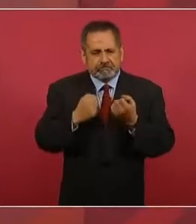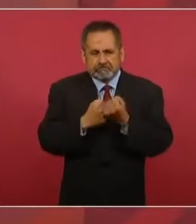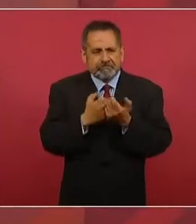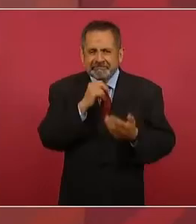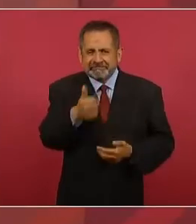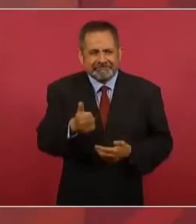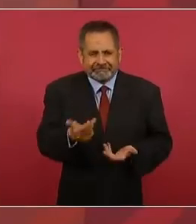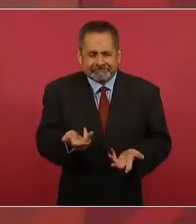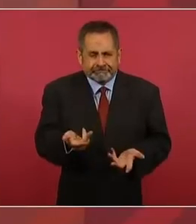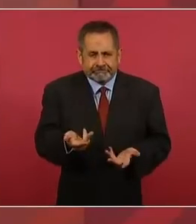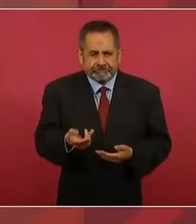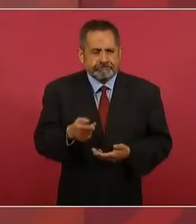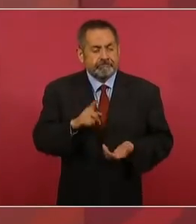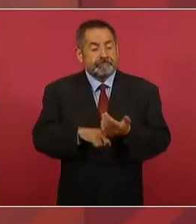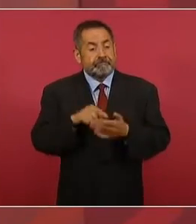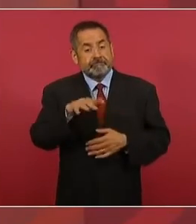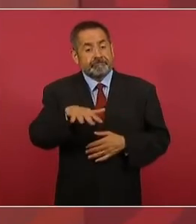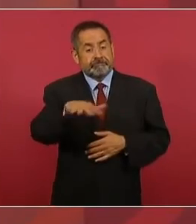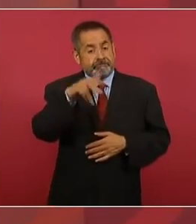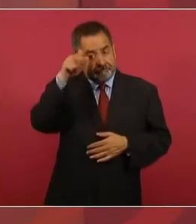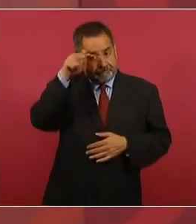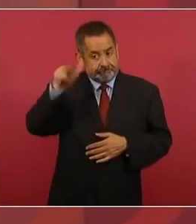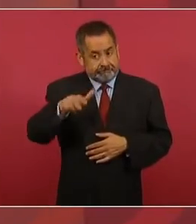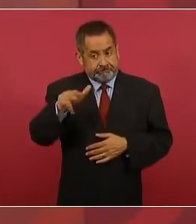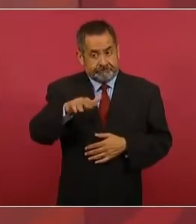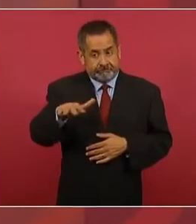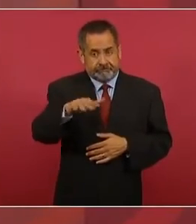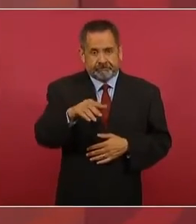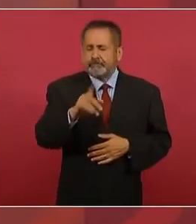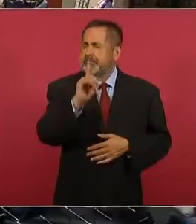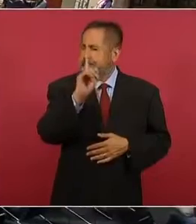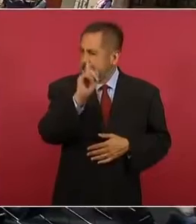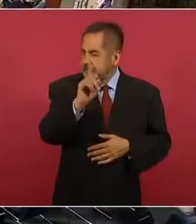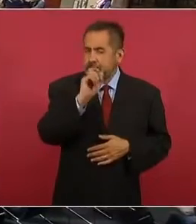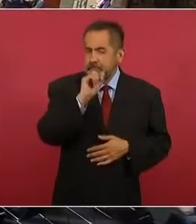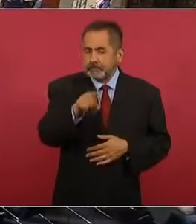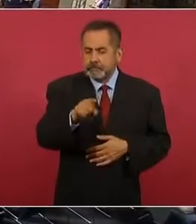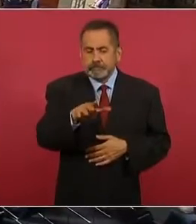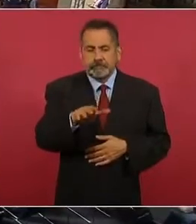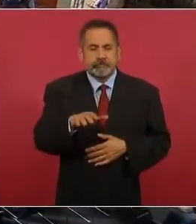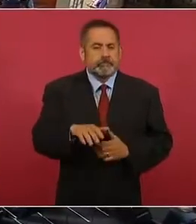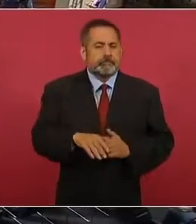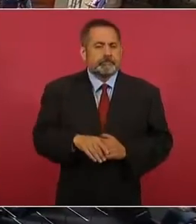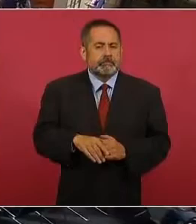Ahí en Hidalgo hay algo también